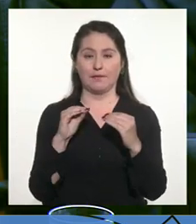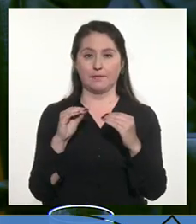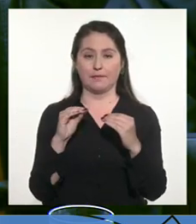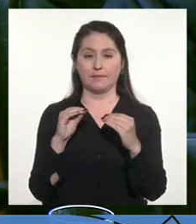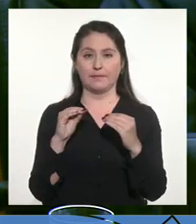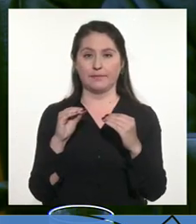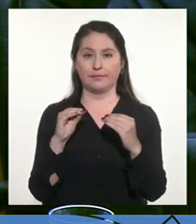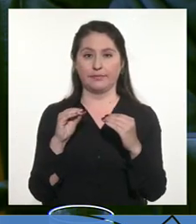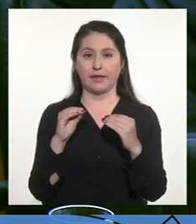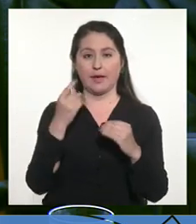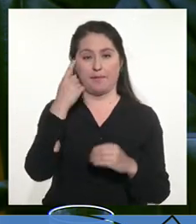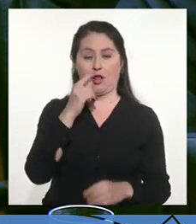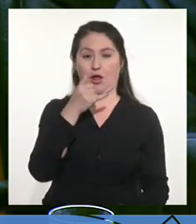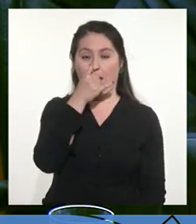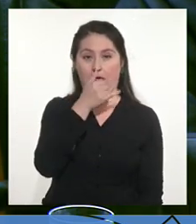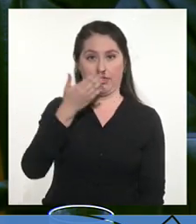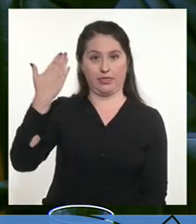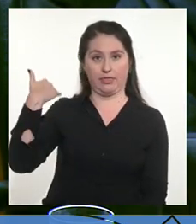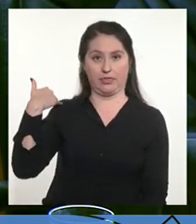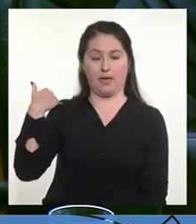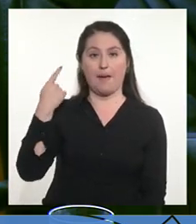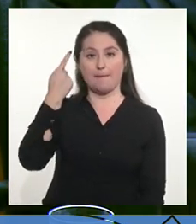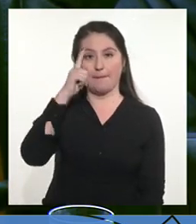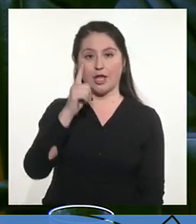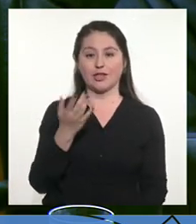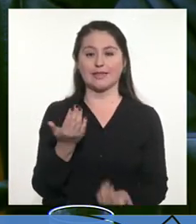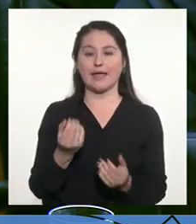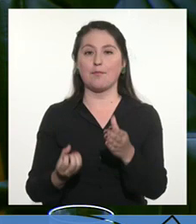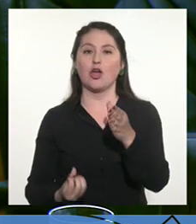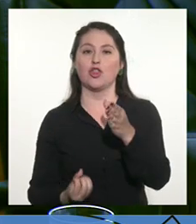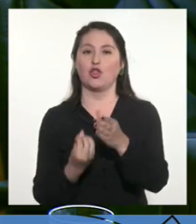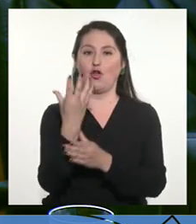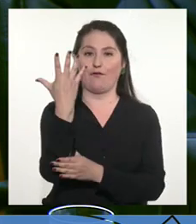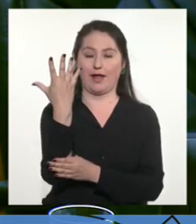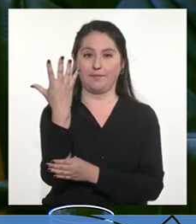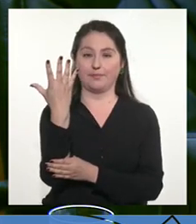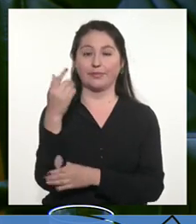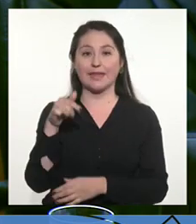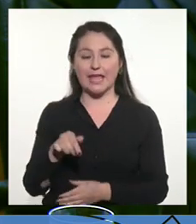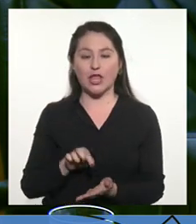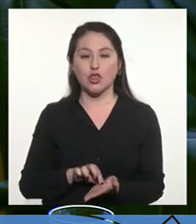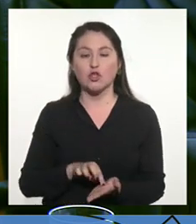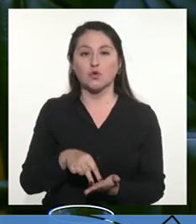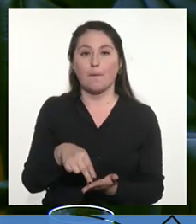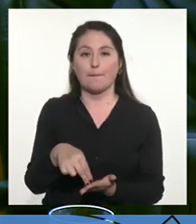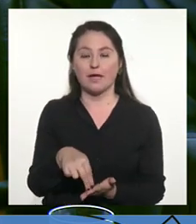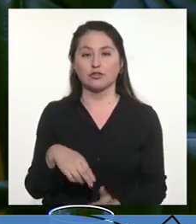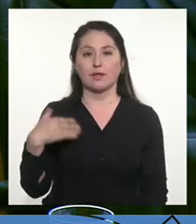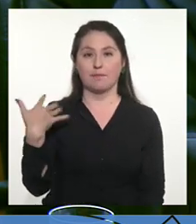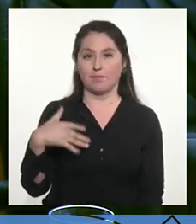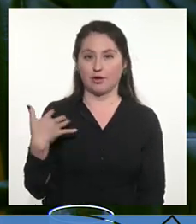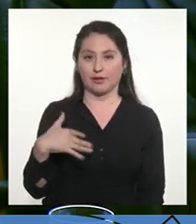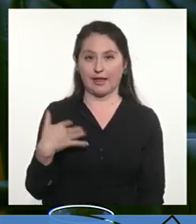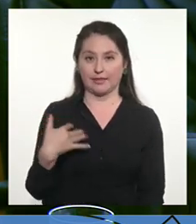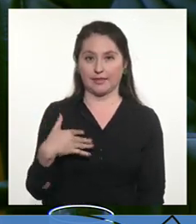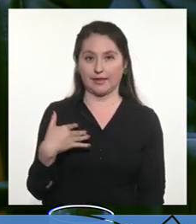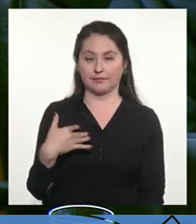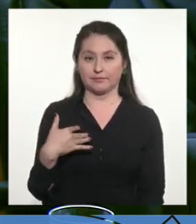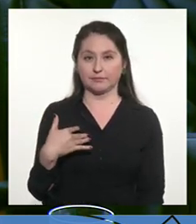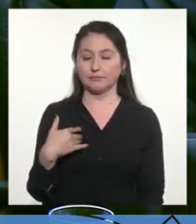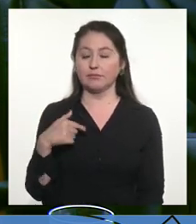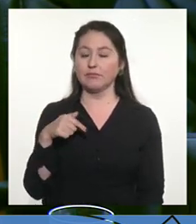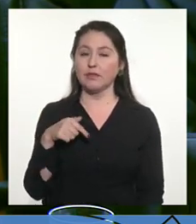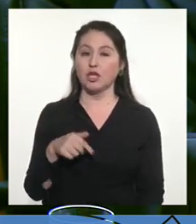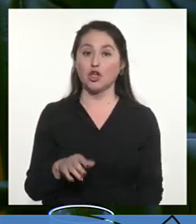otra época pero hay que atreverse a innovar y este es un paso significativo que yo espero sea